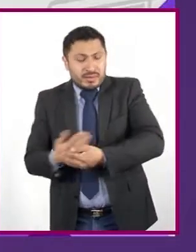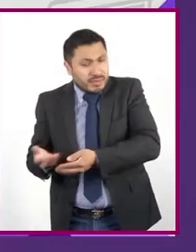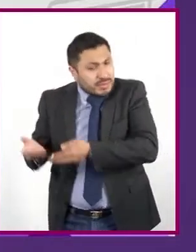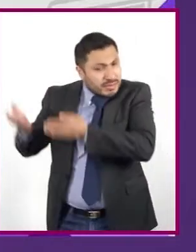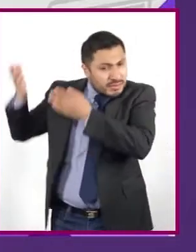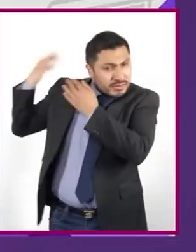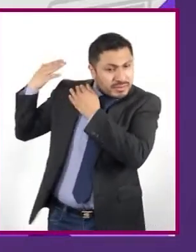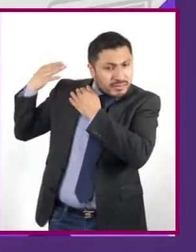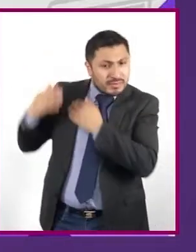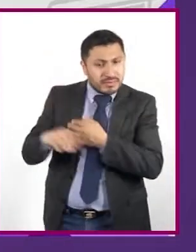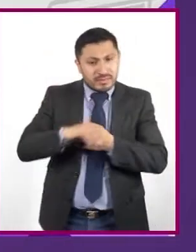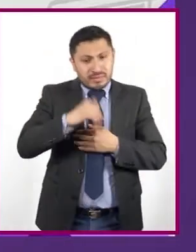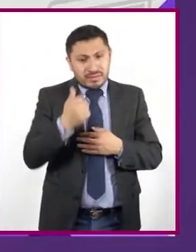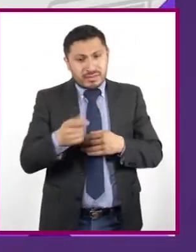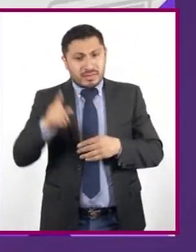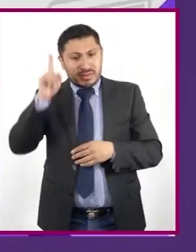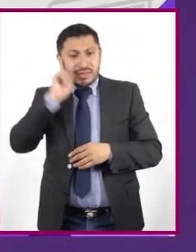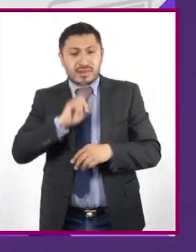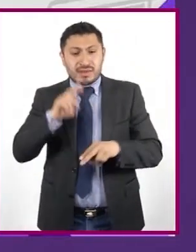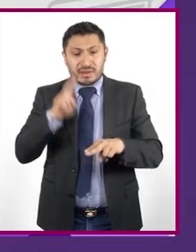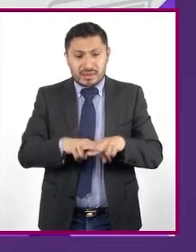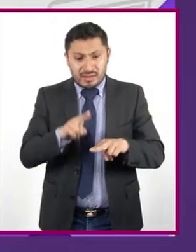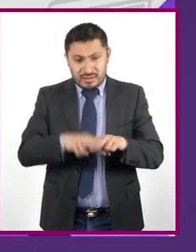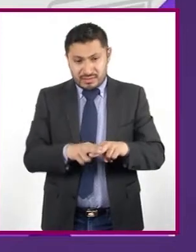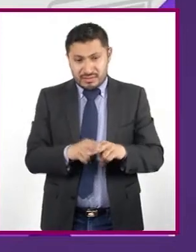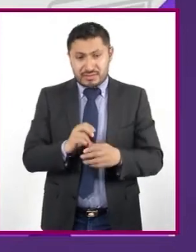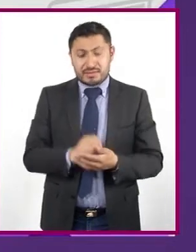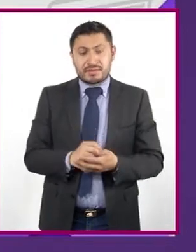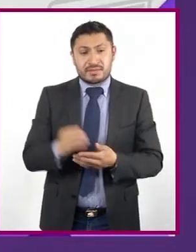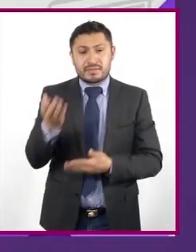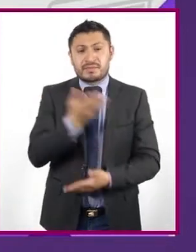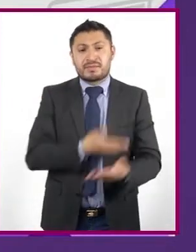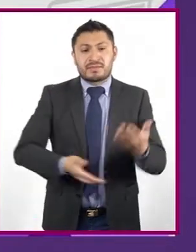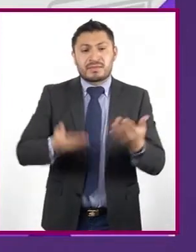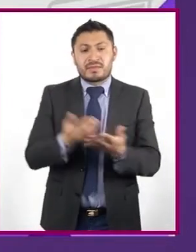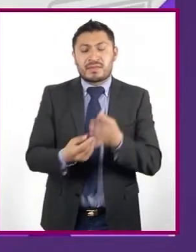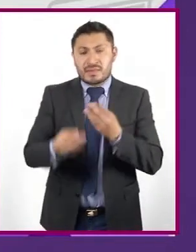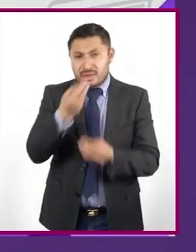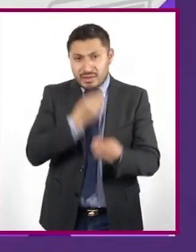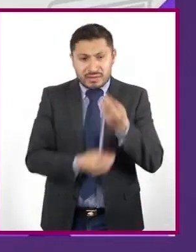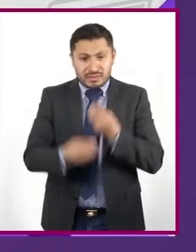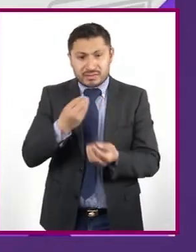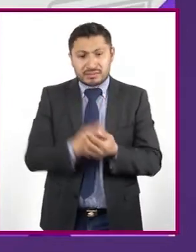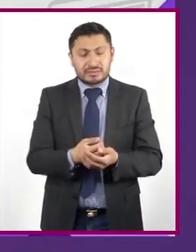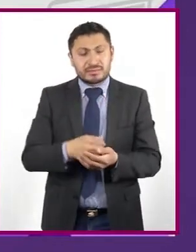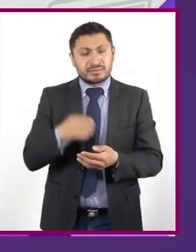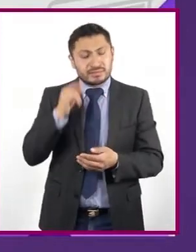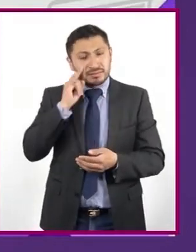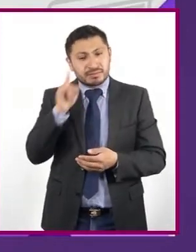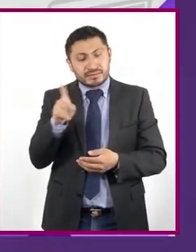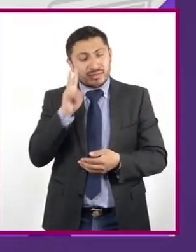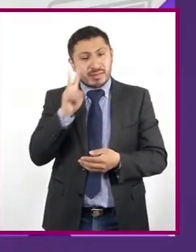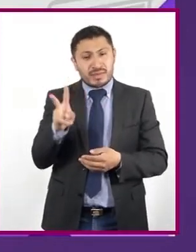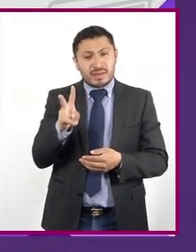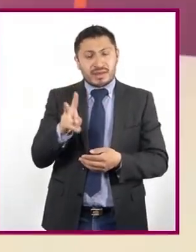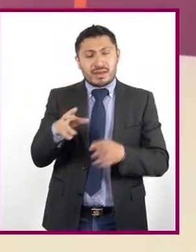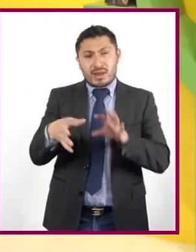espalda y otra sentada, compartiendo los frutos de la tierra. Al fondo dice, la unión es la